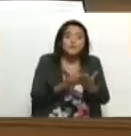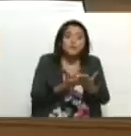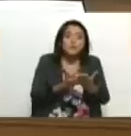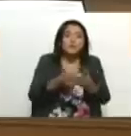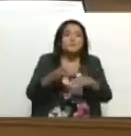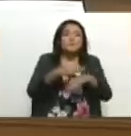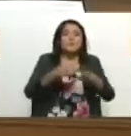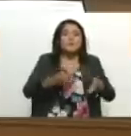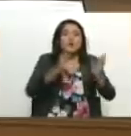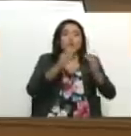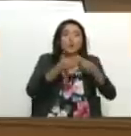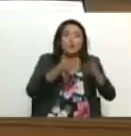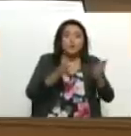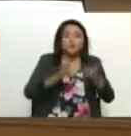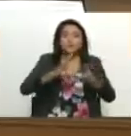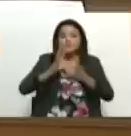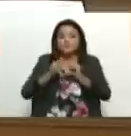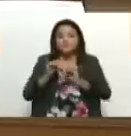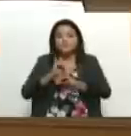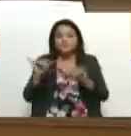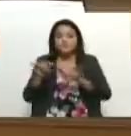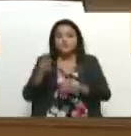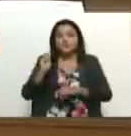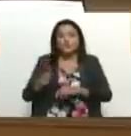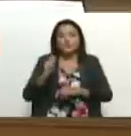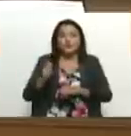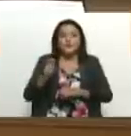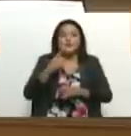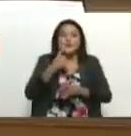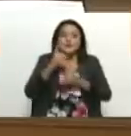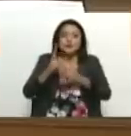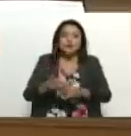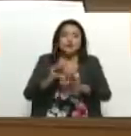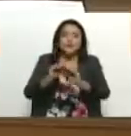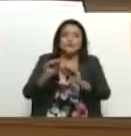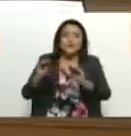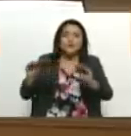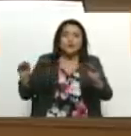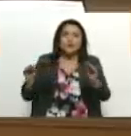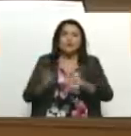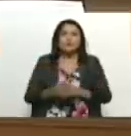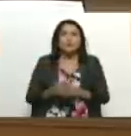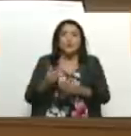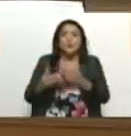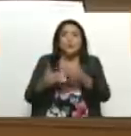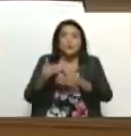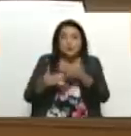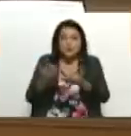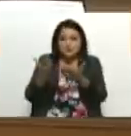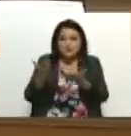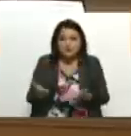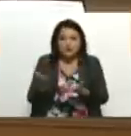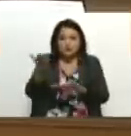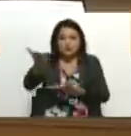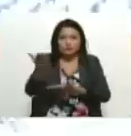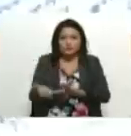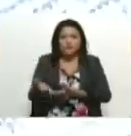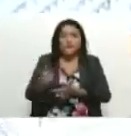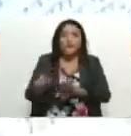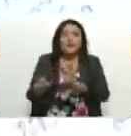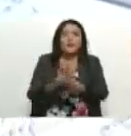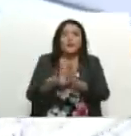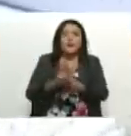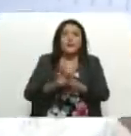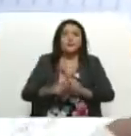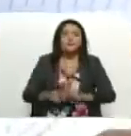culmina con la decisión adoptada por un juez o juez especializado en el marco de un proceso contradictorio y concentrado. Contra la decisión del